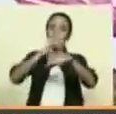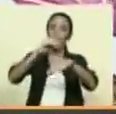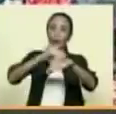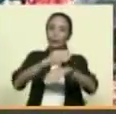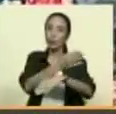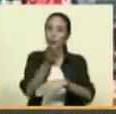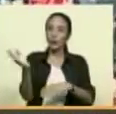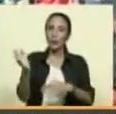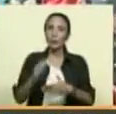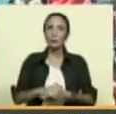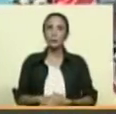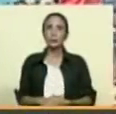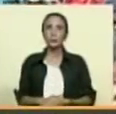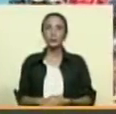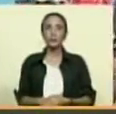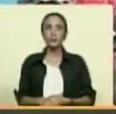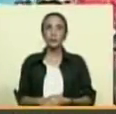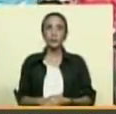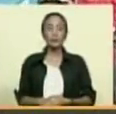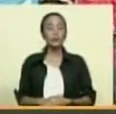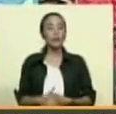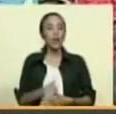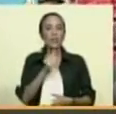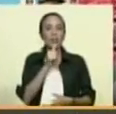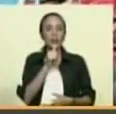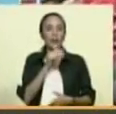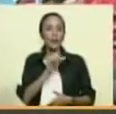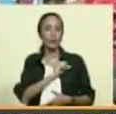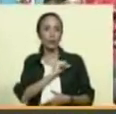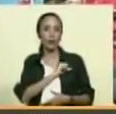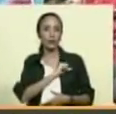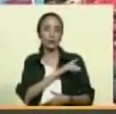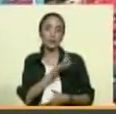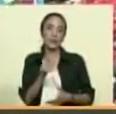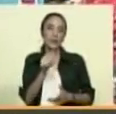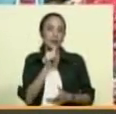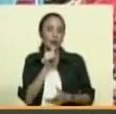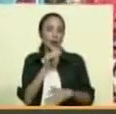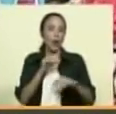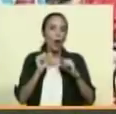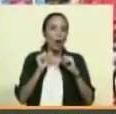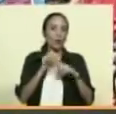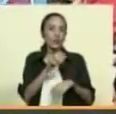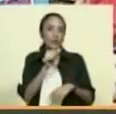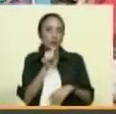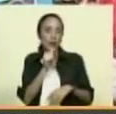Vamos a ver quién tiene más fuerza en este acto, si las mujeres o los hombres.